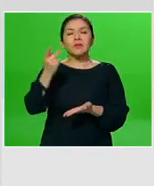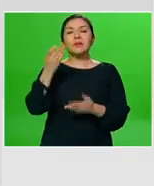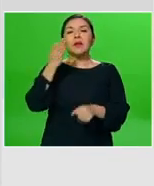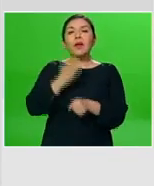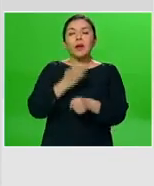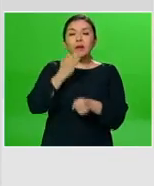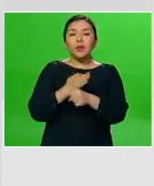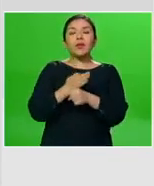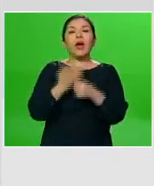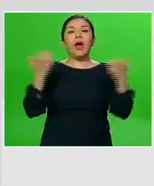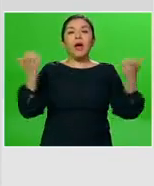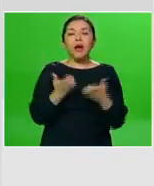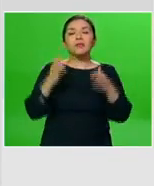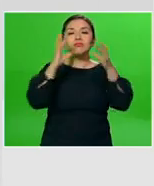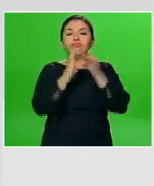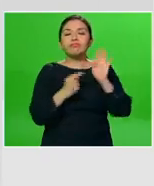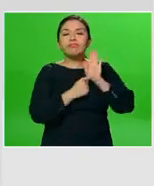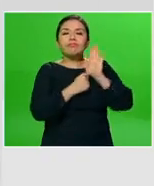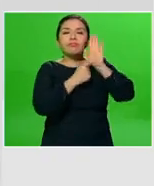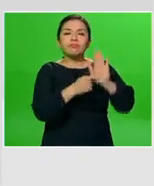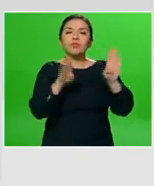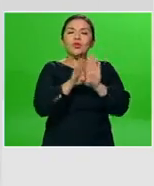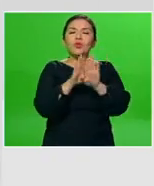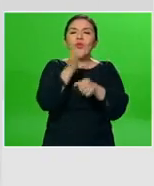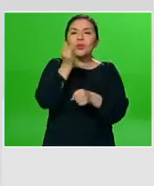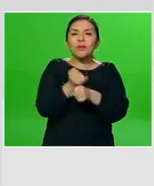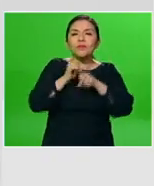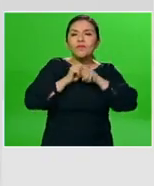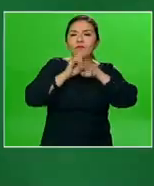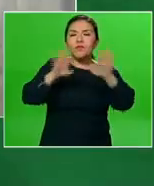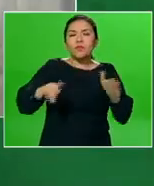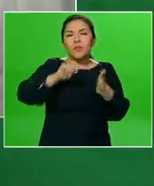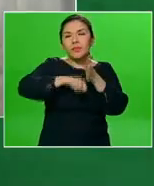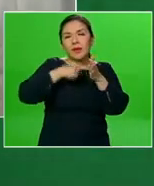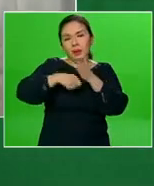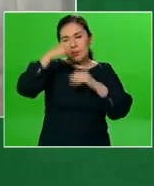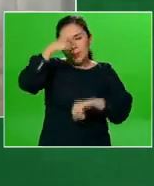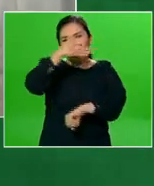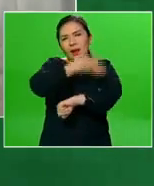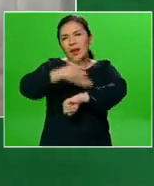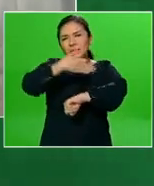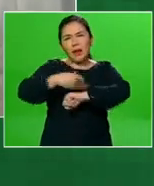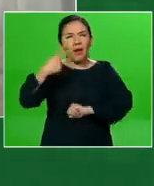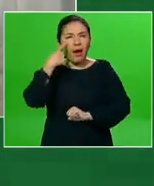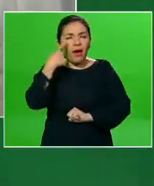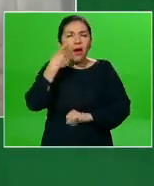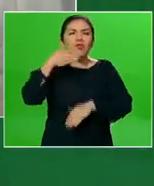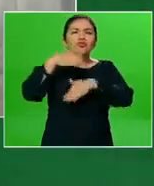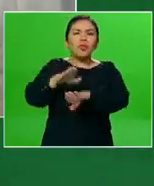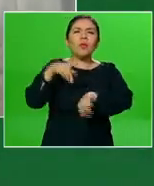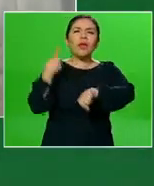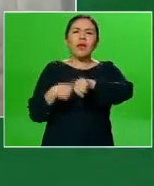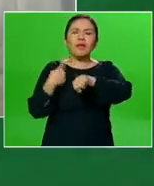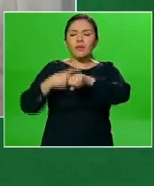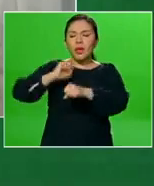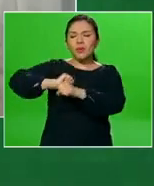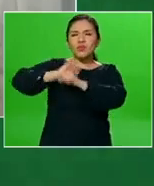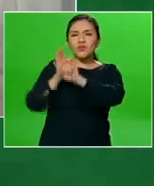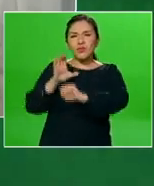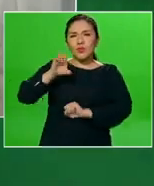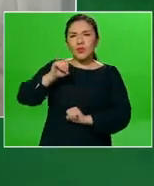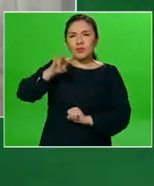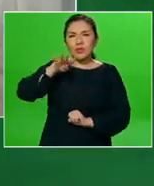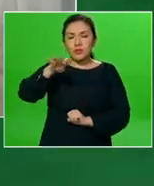dar la presentación del informe el vespertino sobre la pandemia causada por cody 19